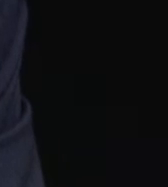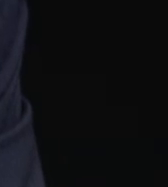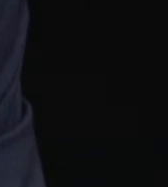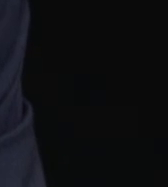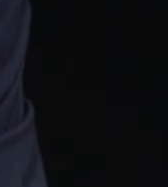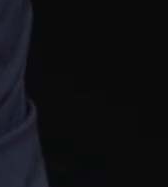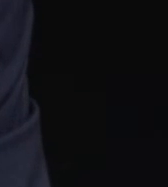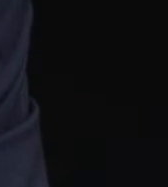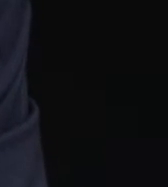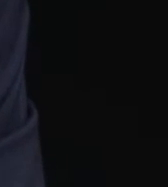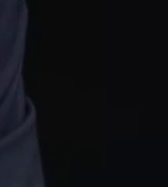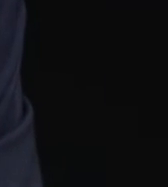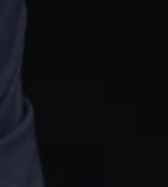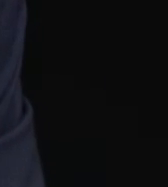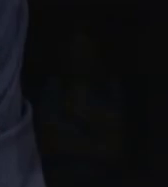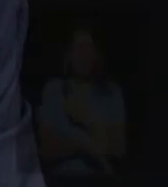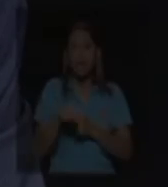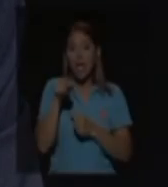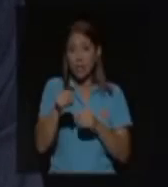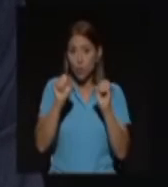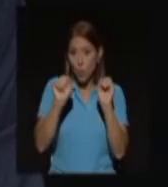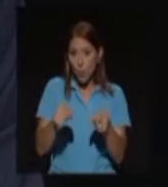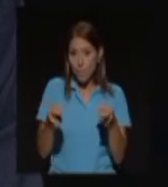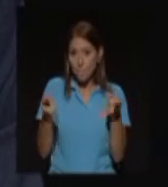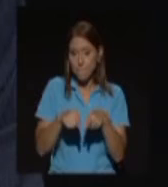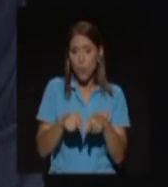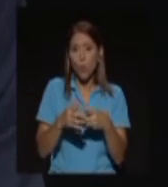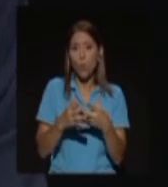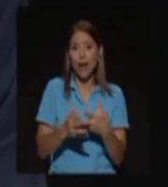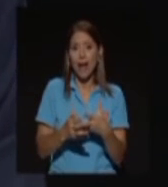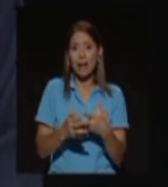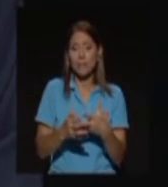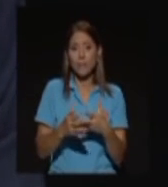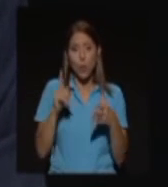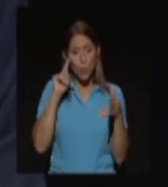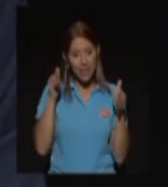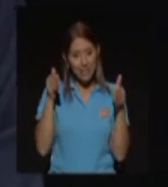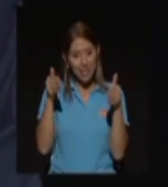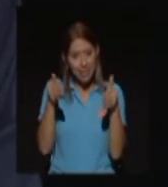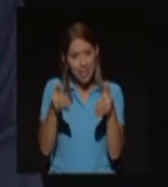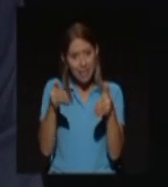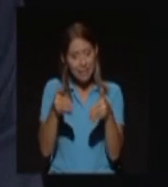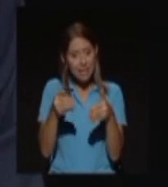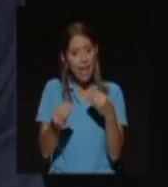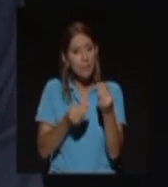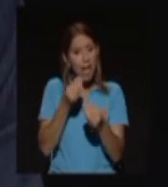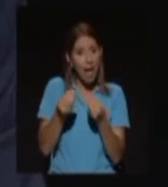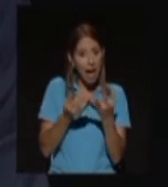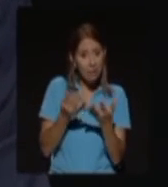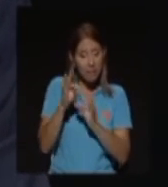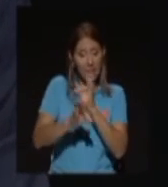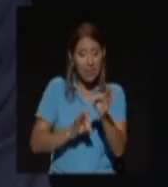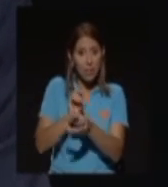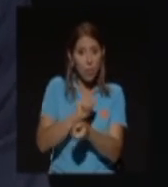el país. Eso puede provocar una tendencia a la apreciación del tipo de cambio.